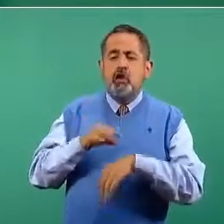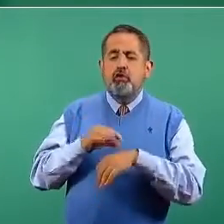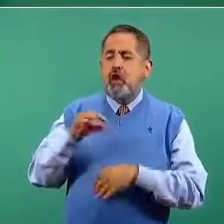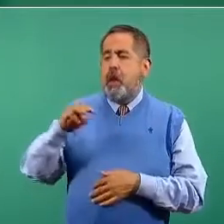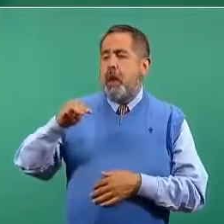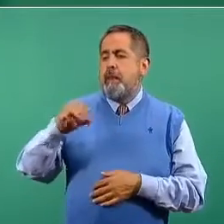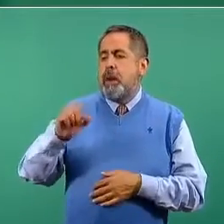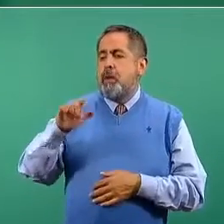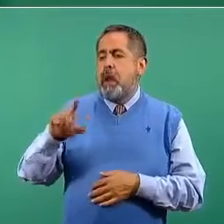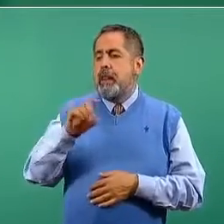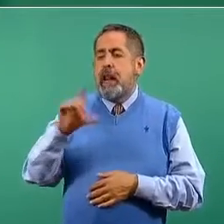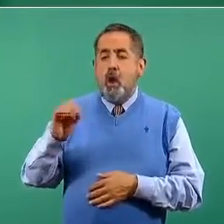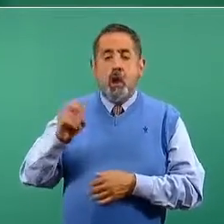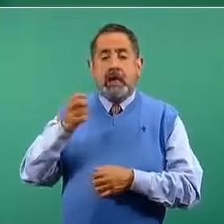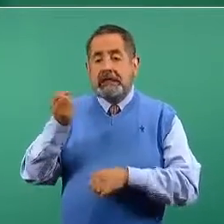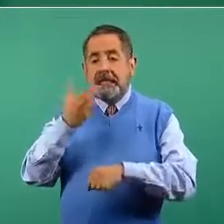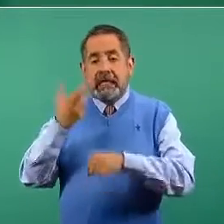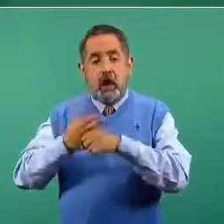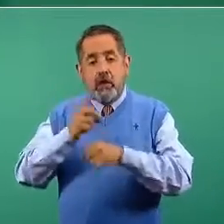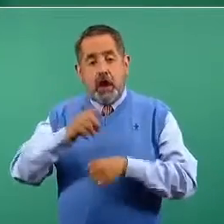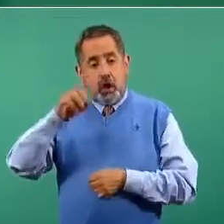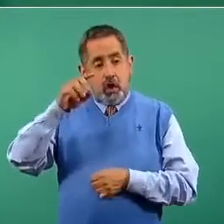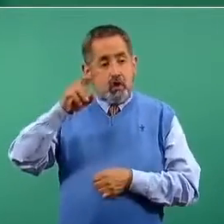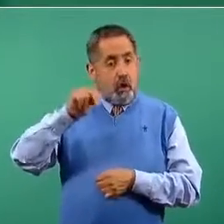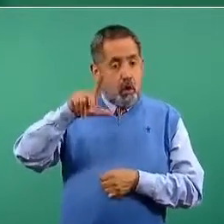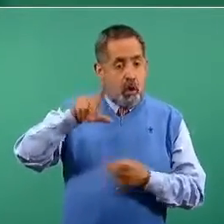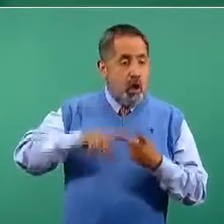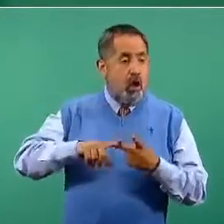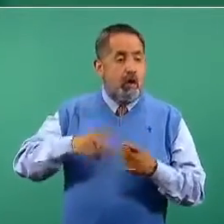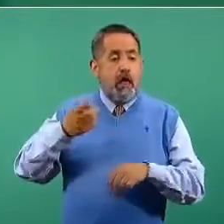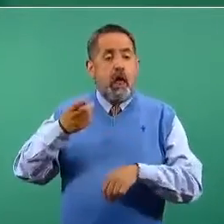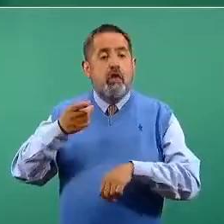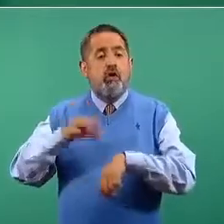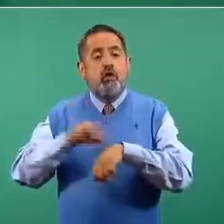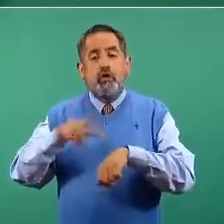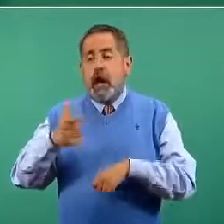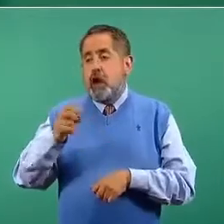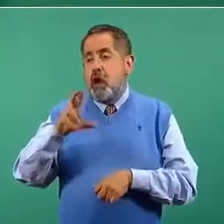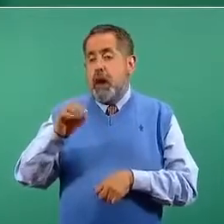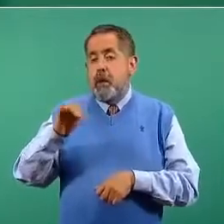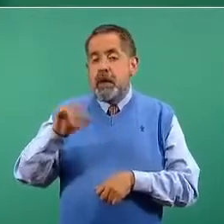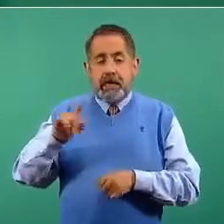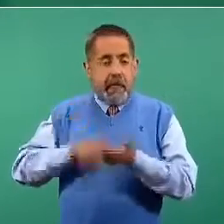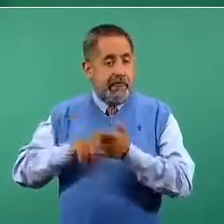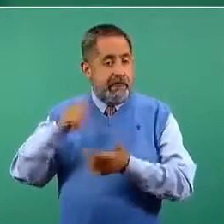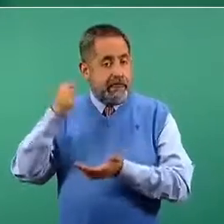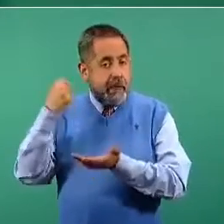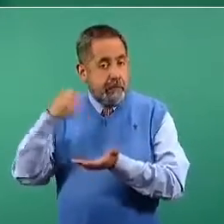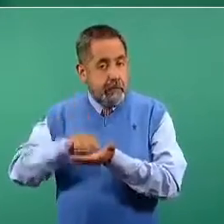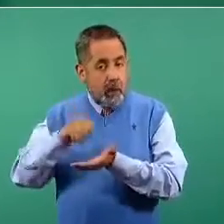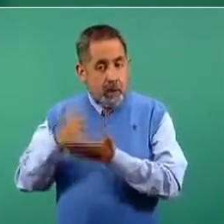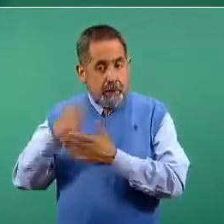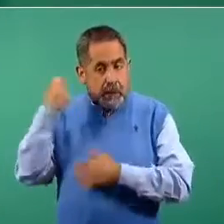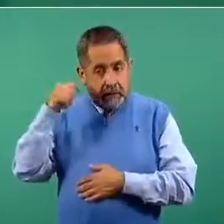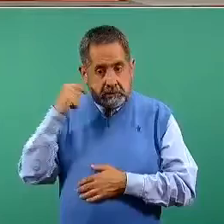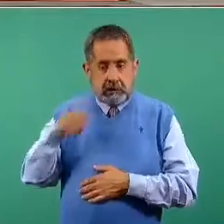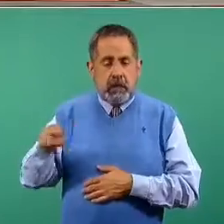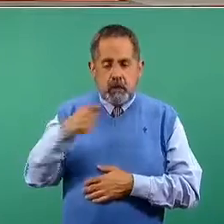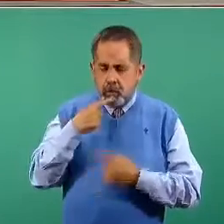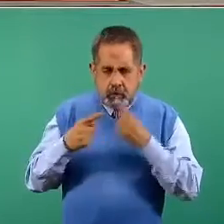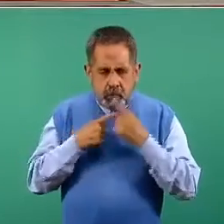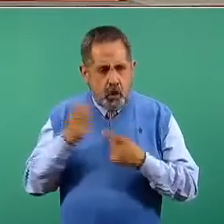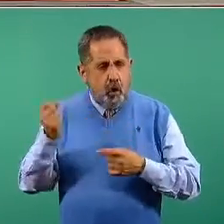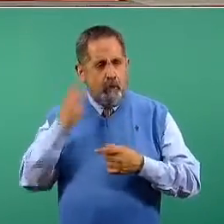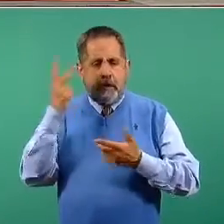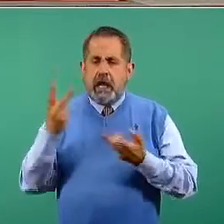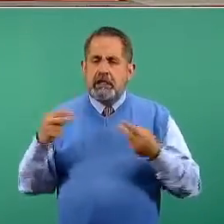Cavazos, secretario de Salud de Nuevo León, y la doctora Gloria Molina, secretaria de Salud de Tamaulipas, tomaron la decisión de hacer una conferencia